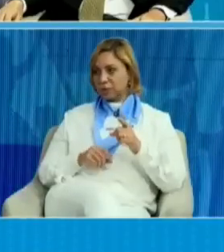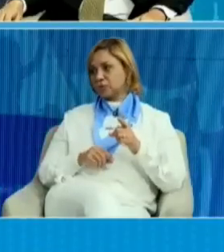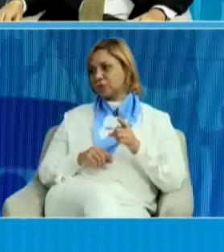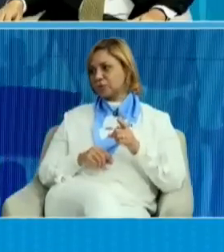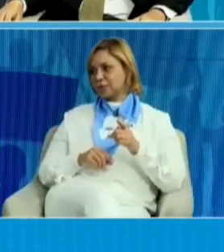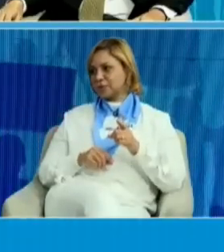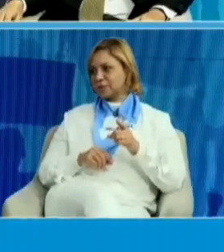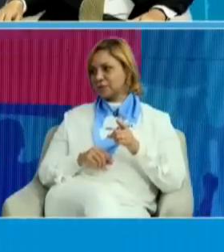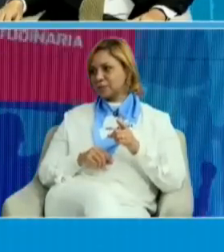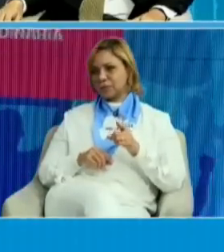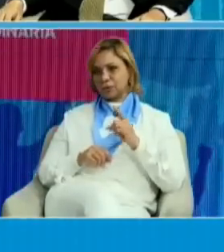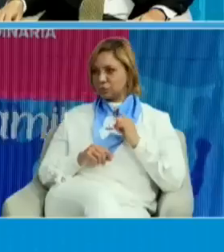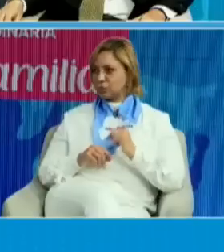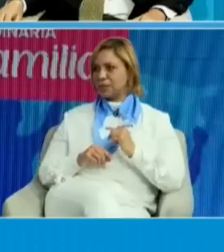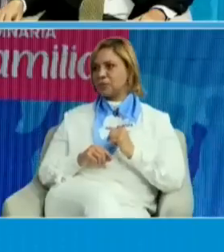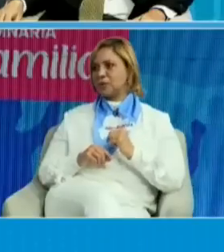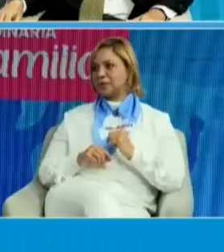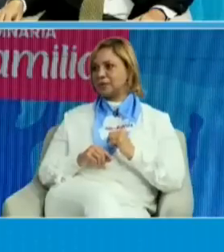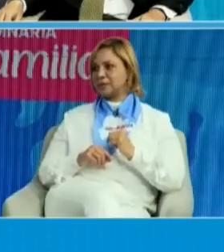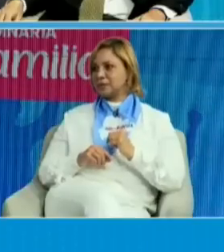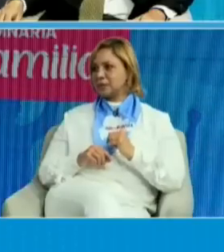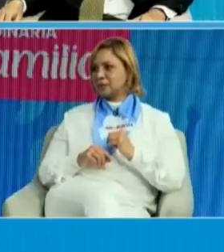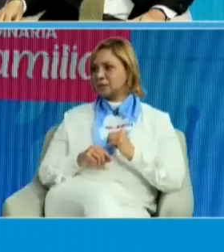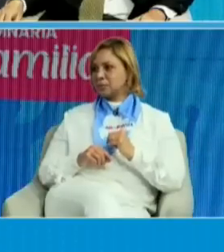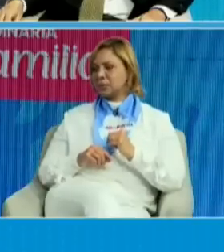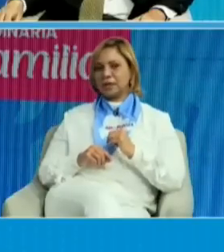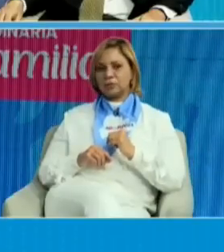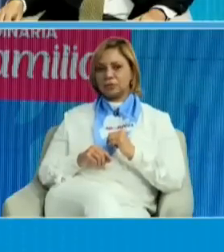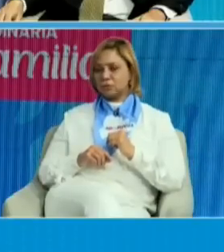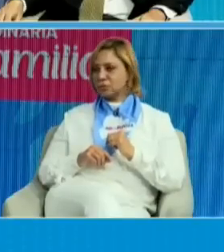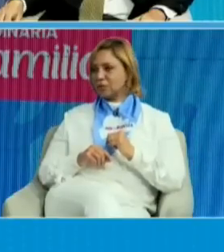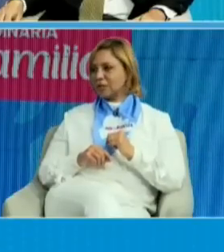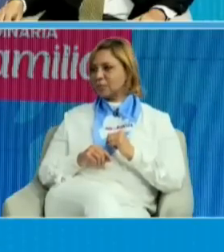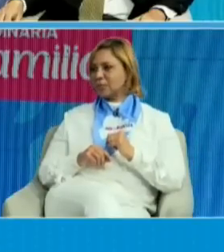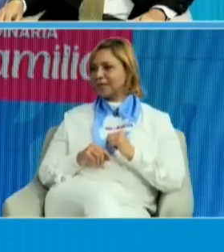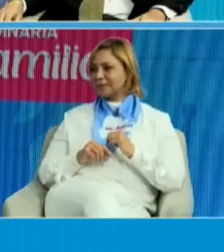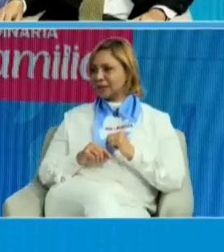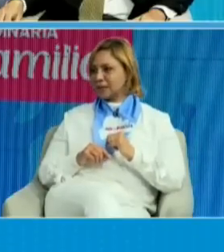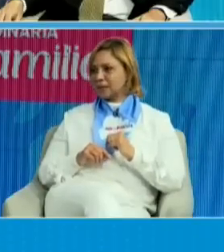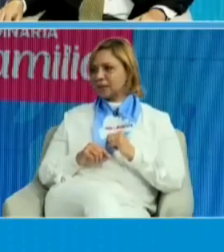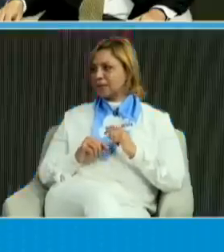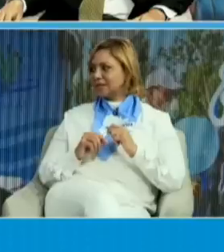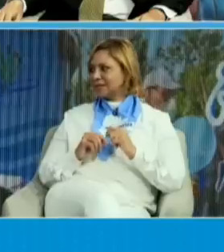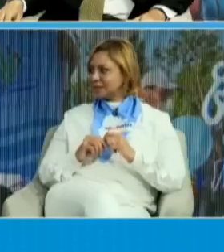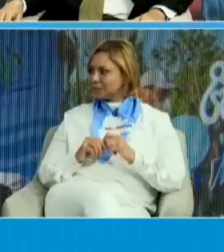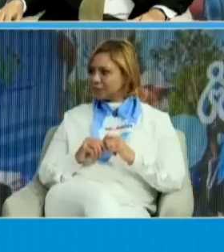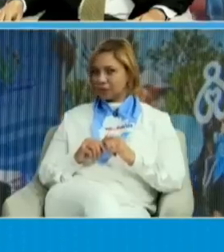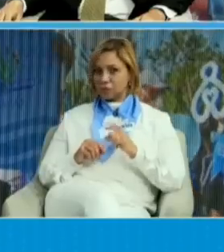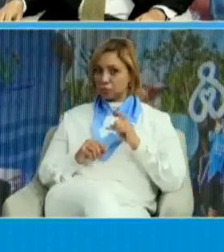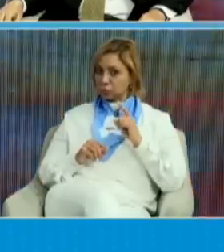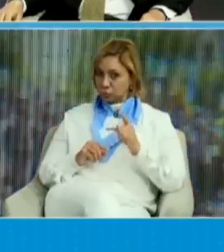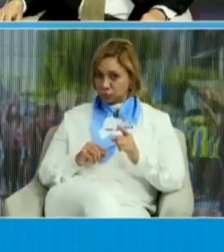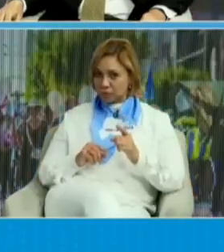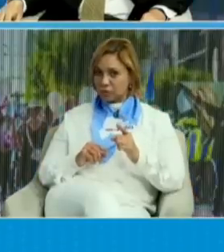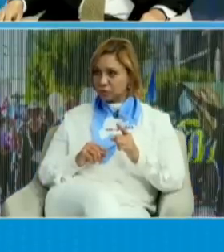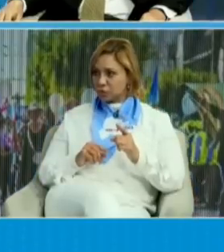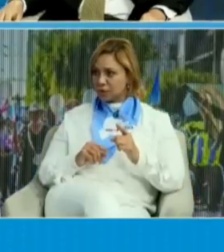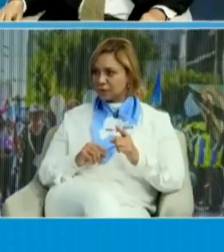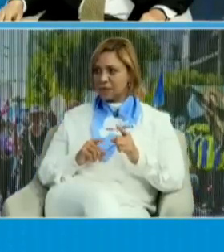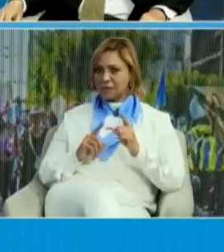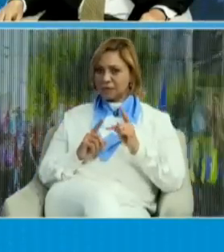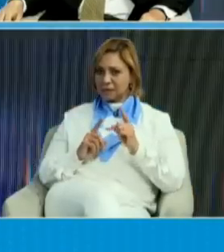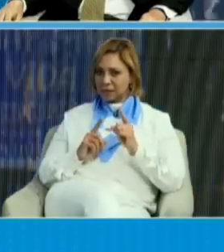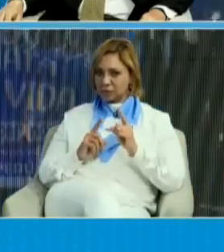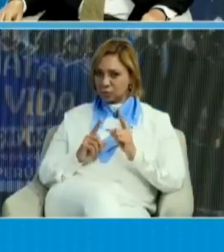tus resoluciones, pero no son vinculantes, porque la Constitución de la República está ahí y se respeta. Son tus